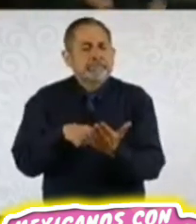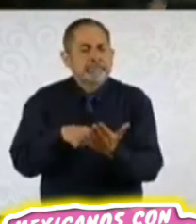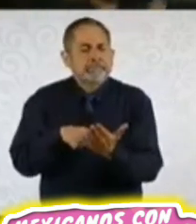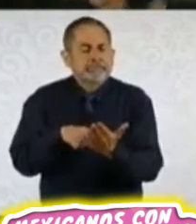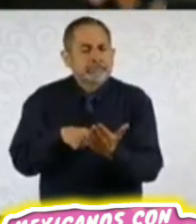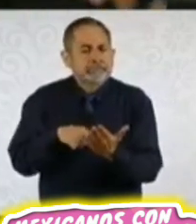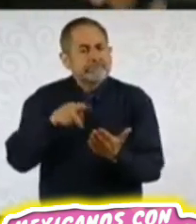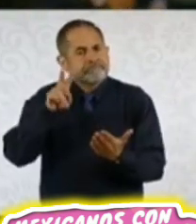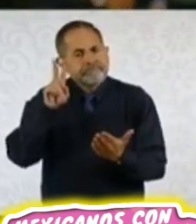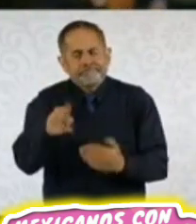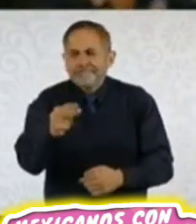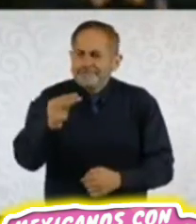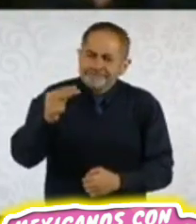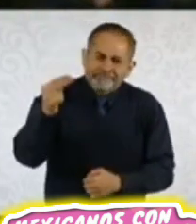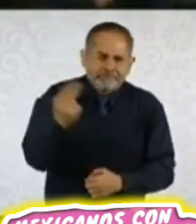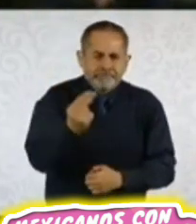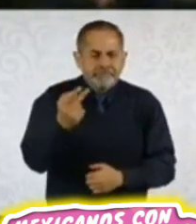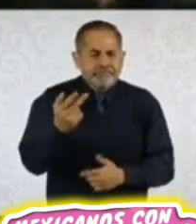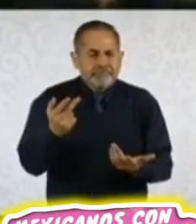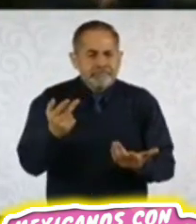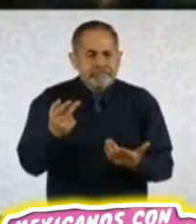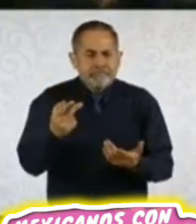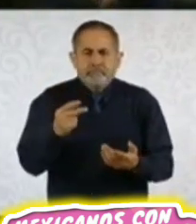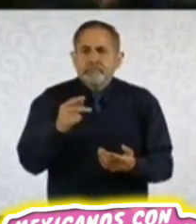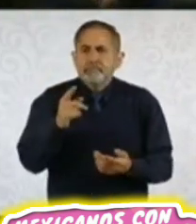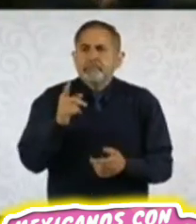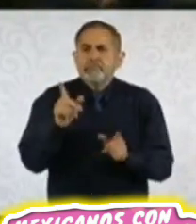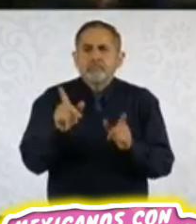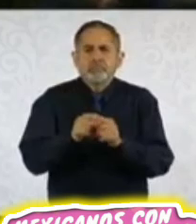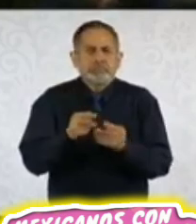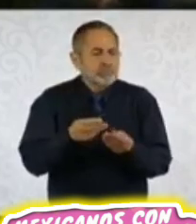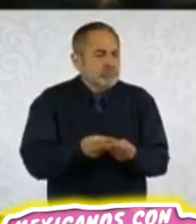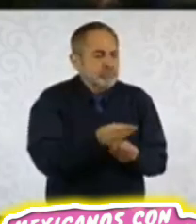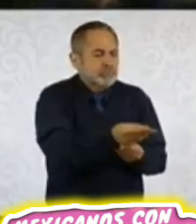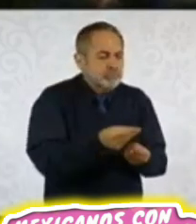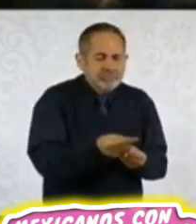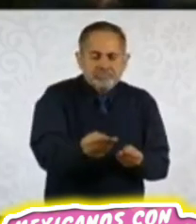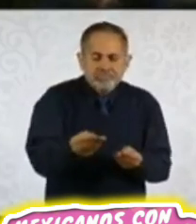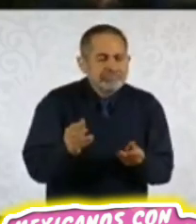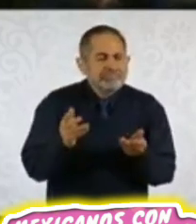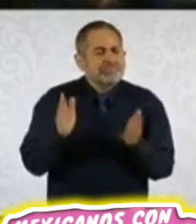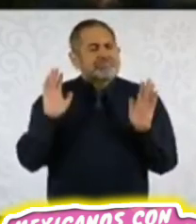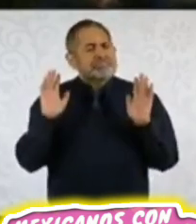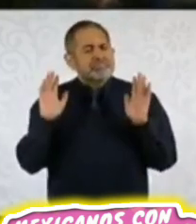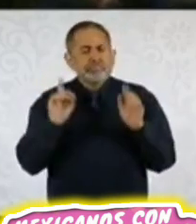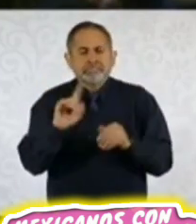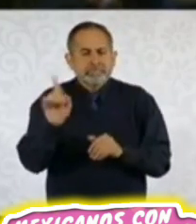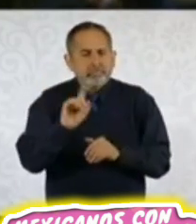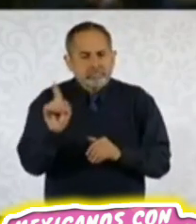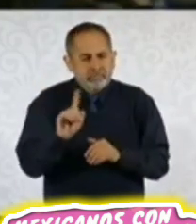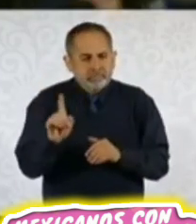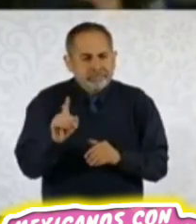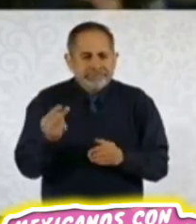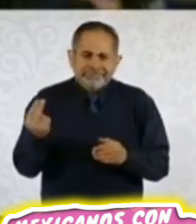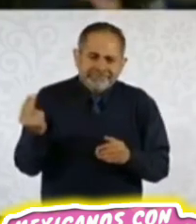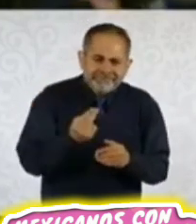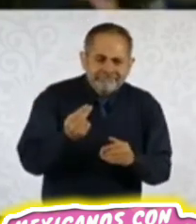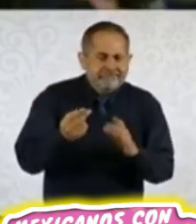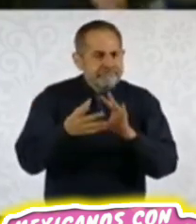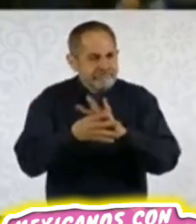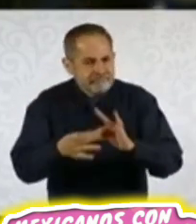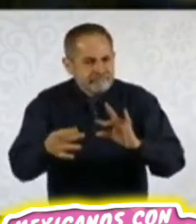Es necesario no nada más entregar un folleto, sino también